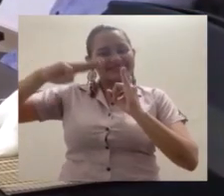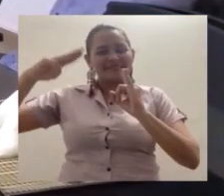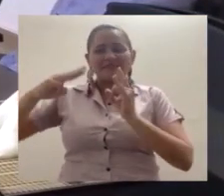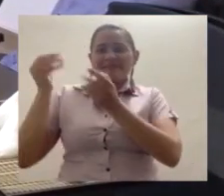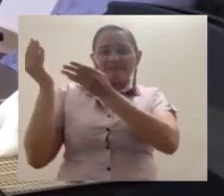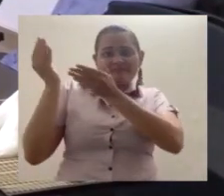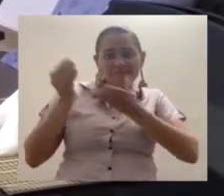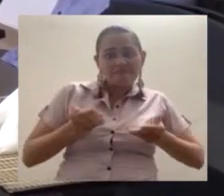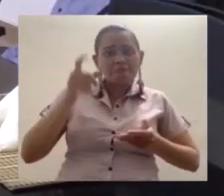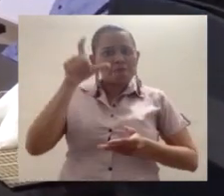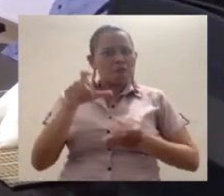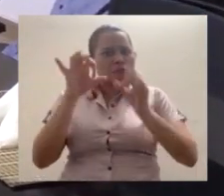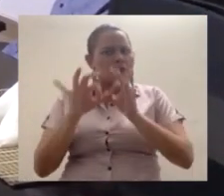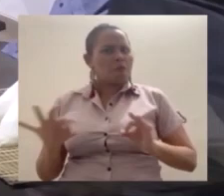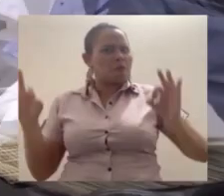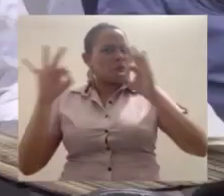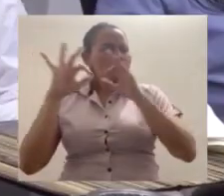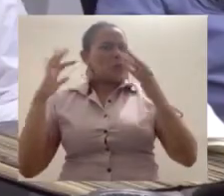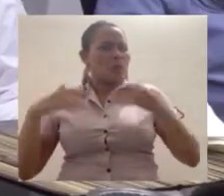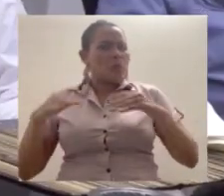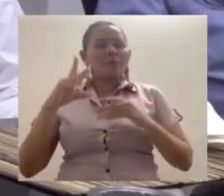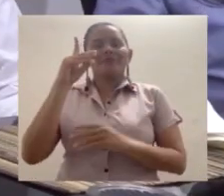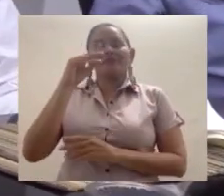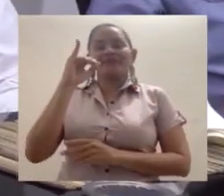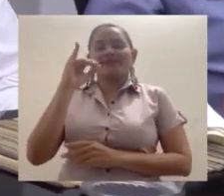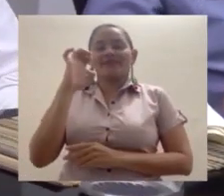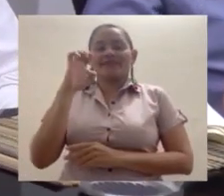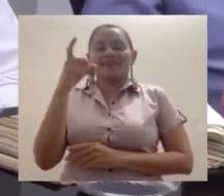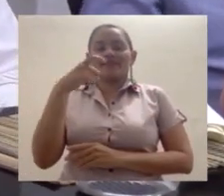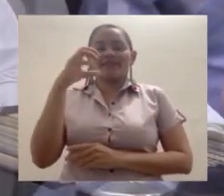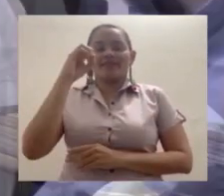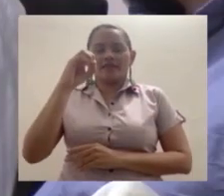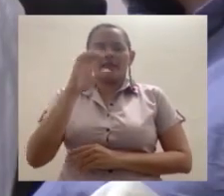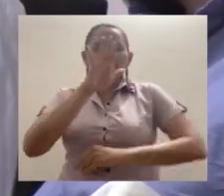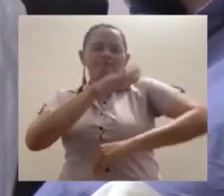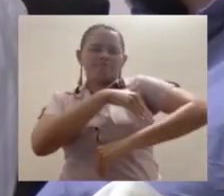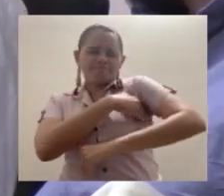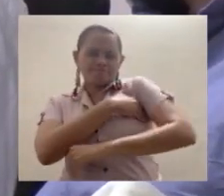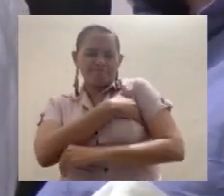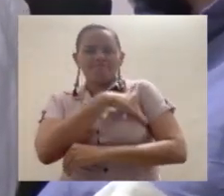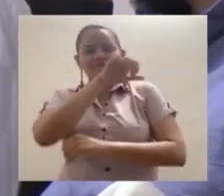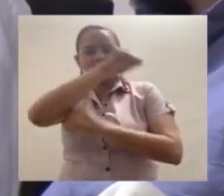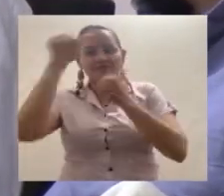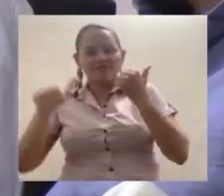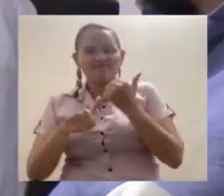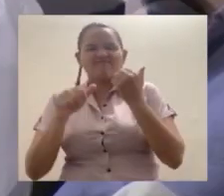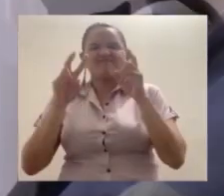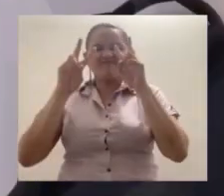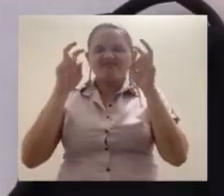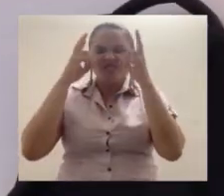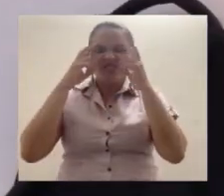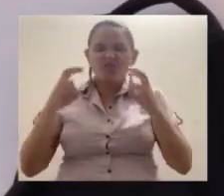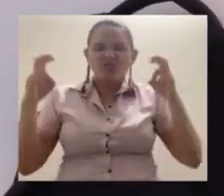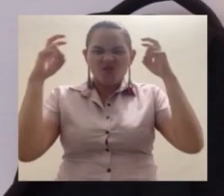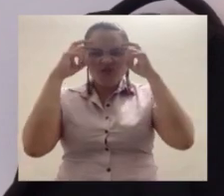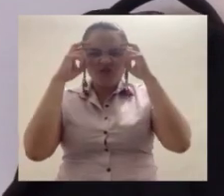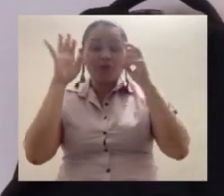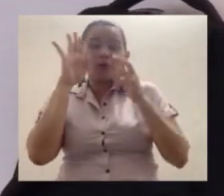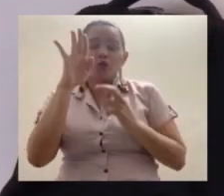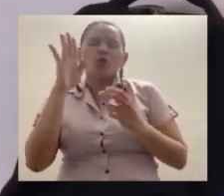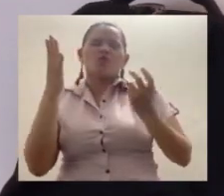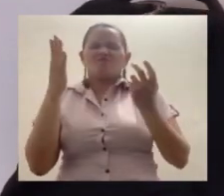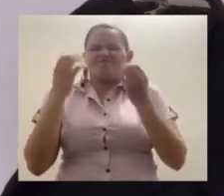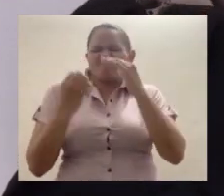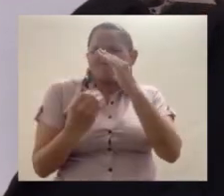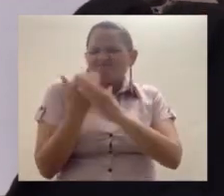La Universidad del Magdalena recibió la importante visita del Dr. Diego Hernández Lozada, viceministro de Conocimiento, Innovación y Productividad del Ministerio